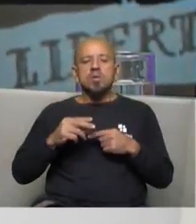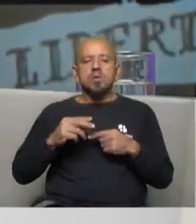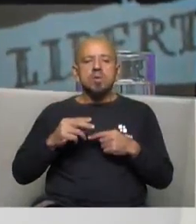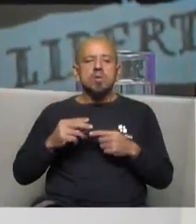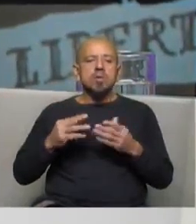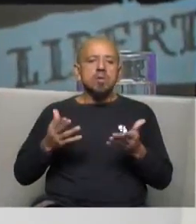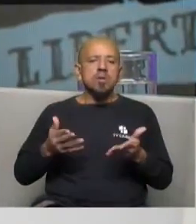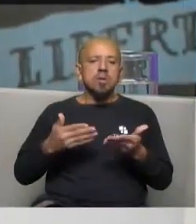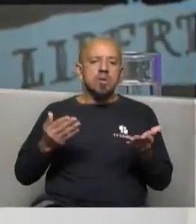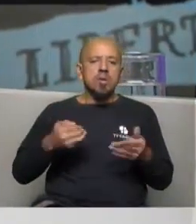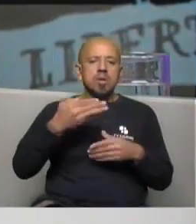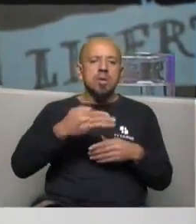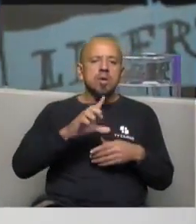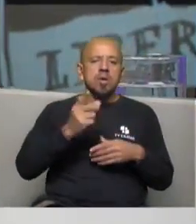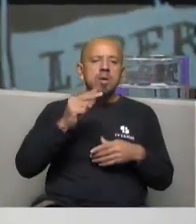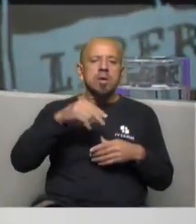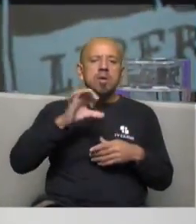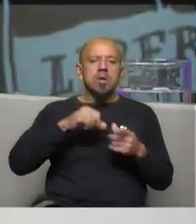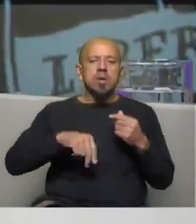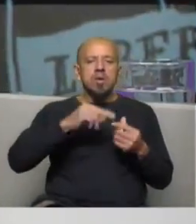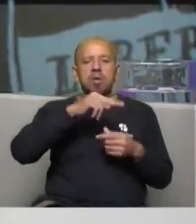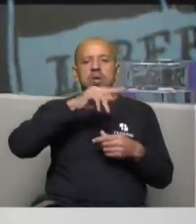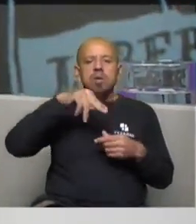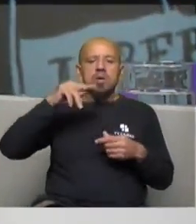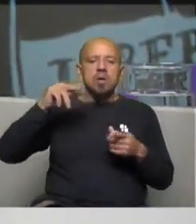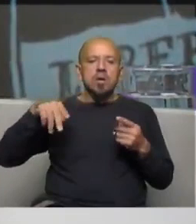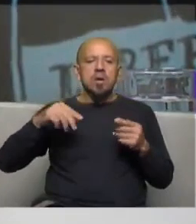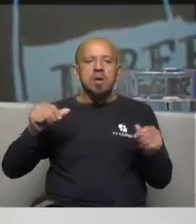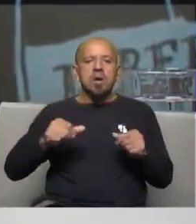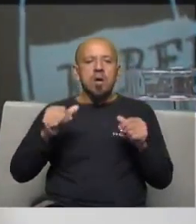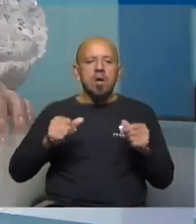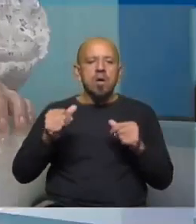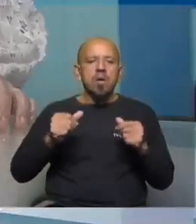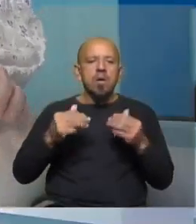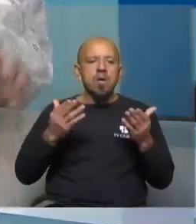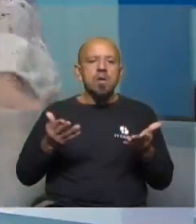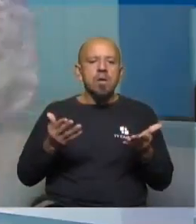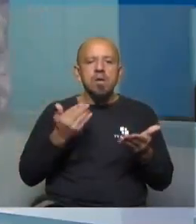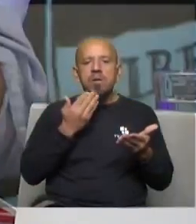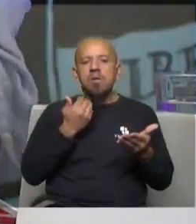qué sé yo blanes hizo orillas son los dos grandes pintores José gervasio lo llevaron a la barbería